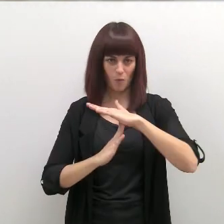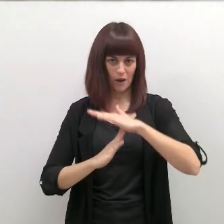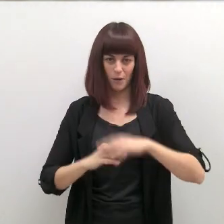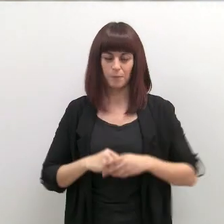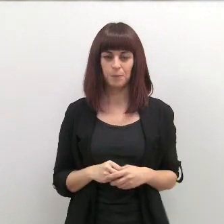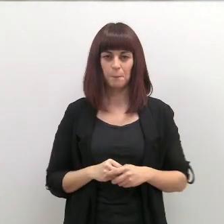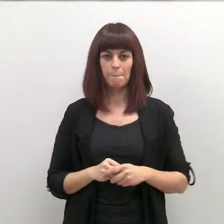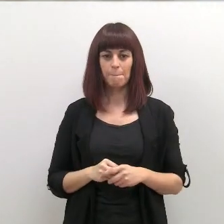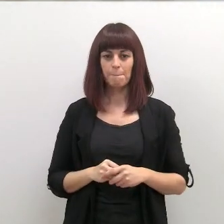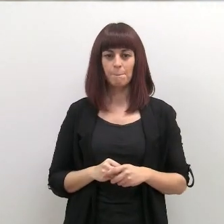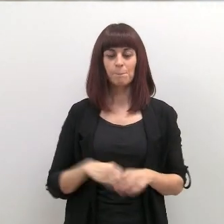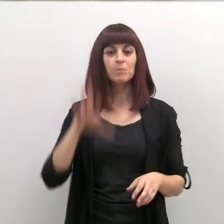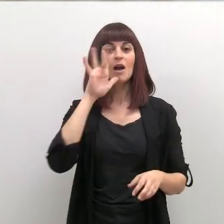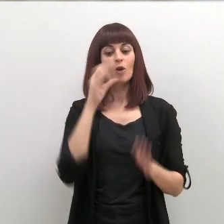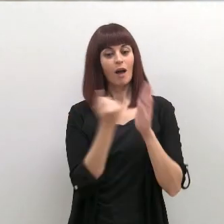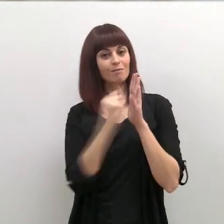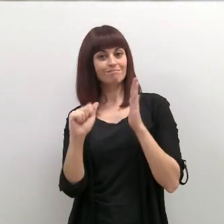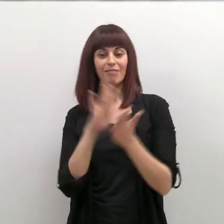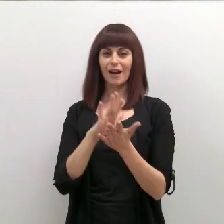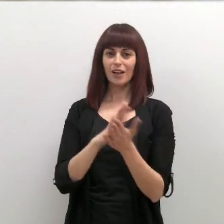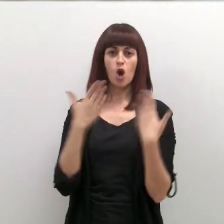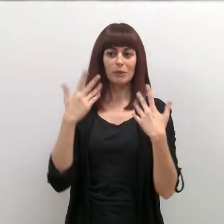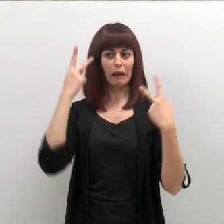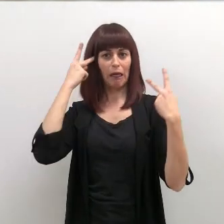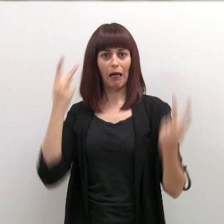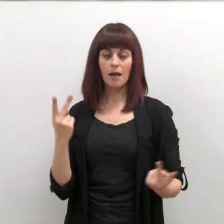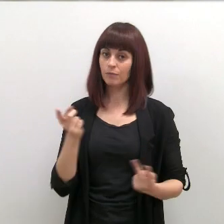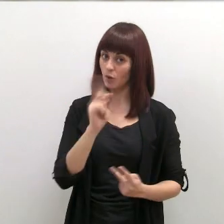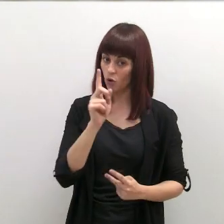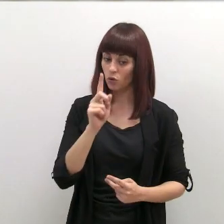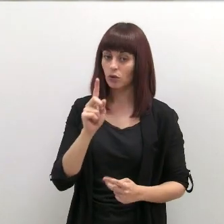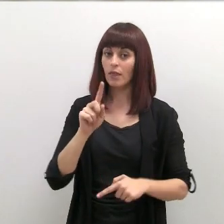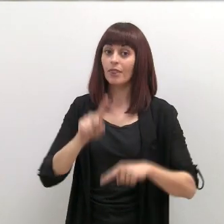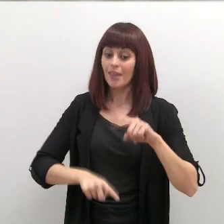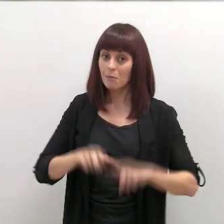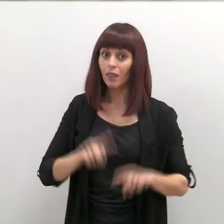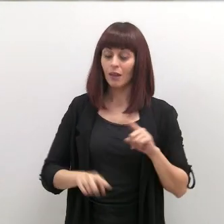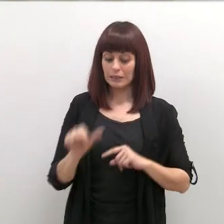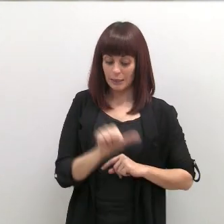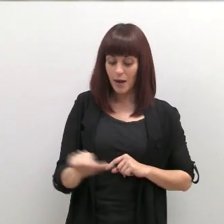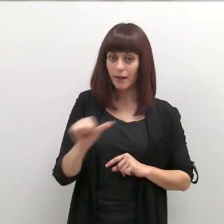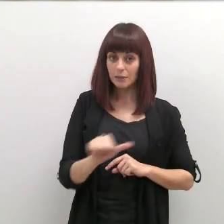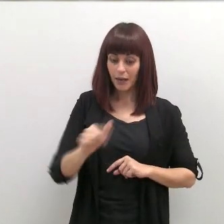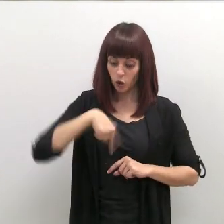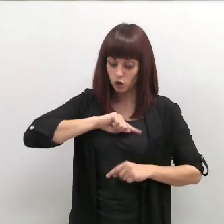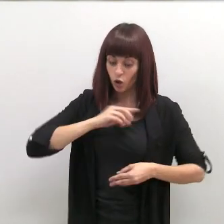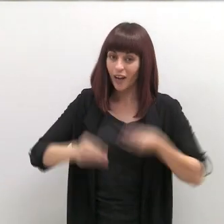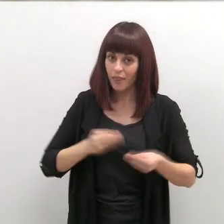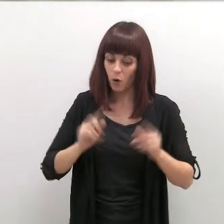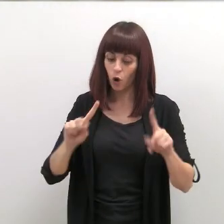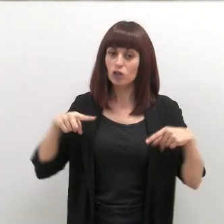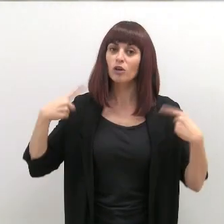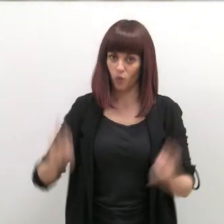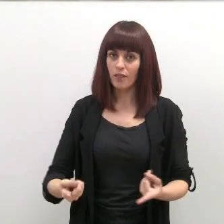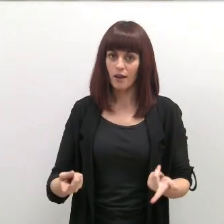No podemos bajar la guardia ahora. Muchas vidas dependen de lo que hagamos durante las próximas semanas y no se